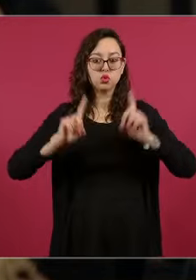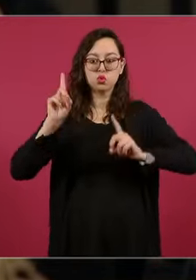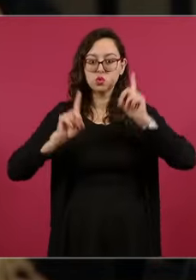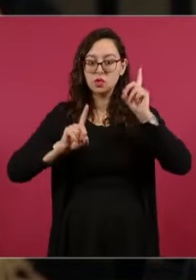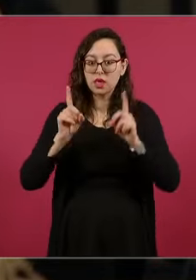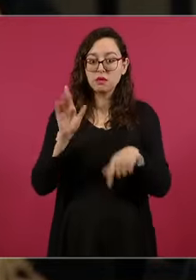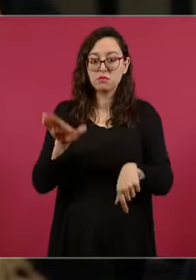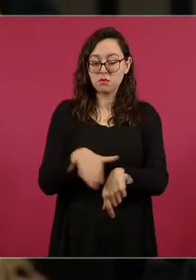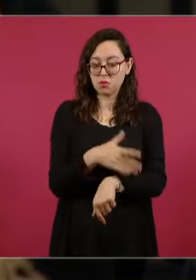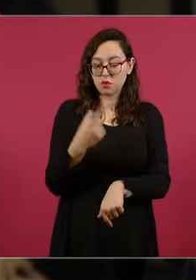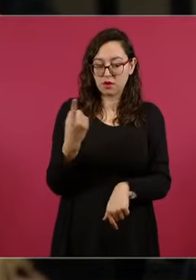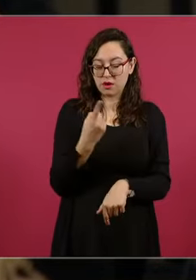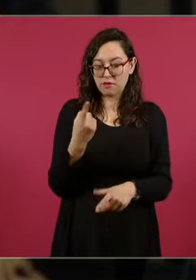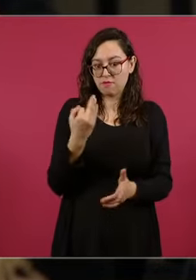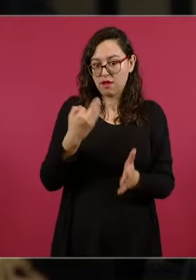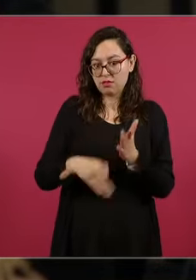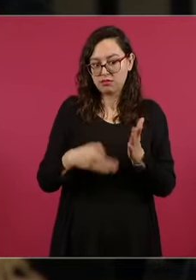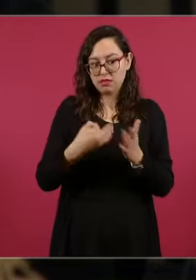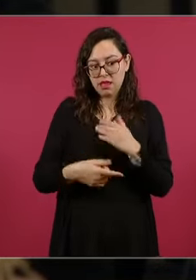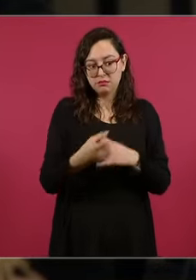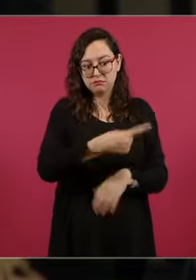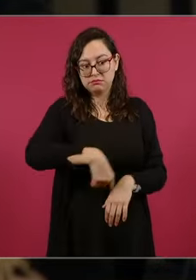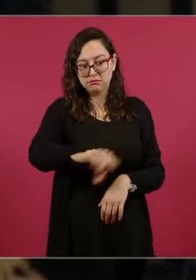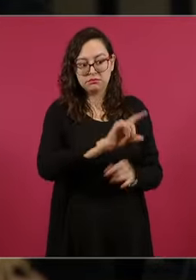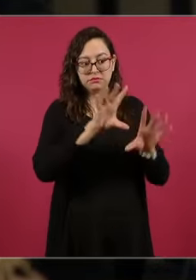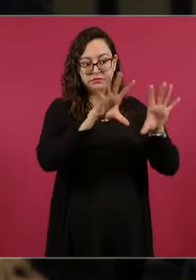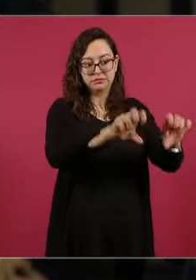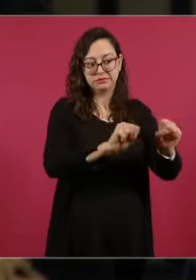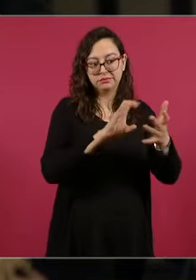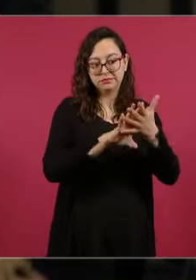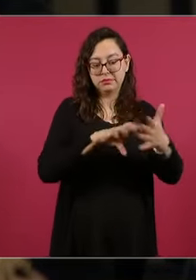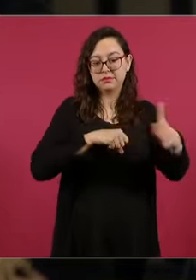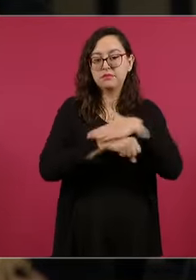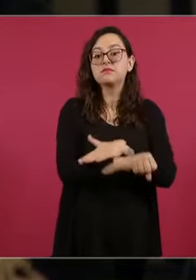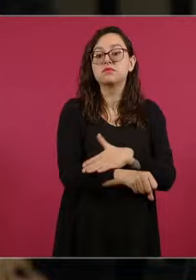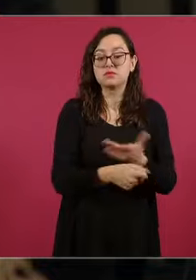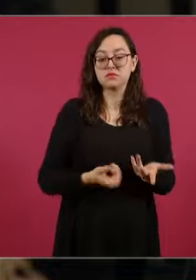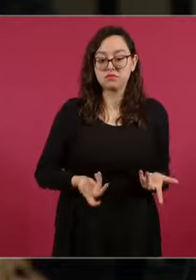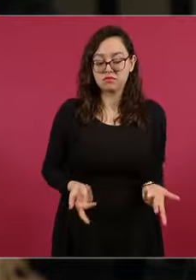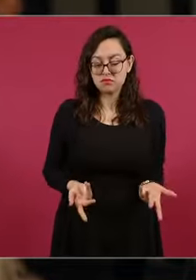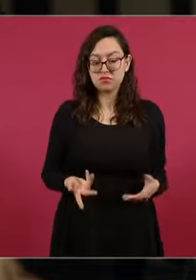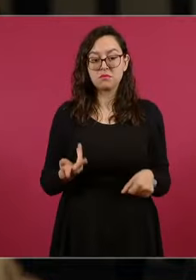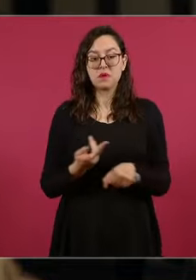gira ninguna orden de aprehensión al respecto. Entonces, preguntarle, presidente,